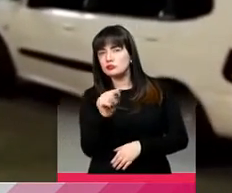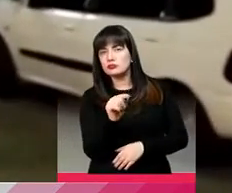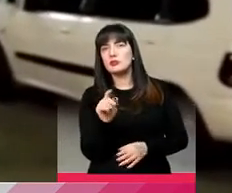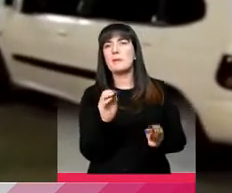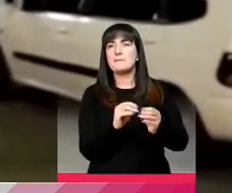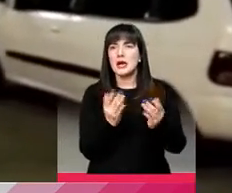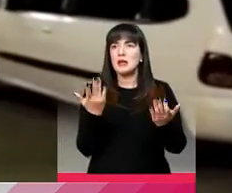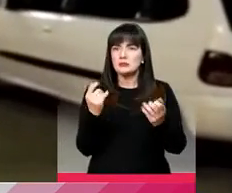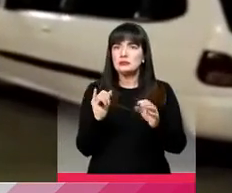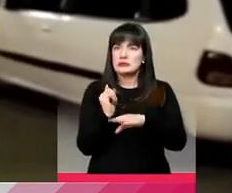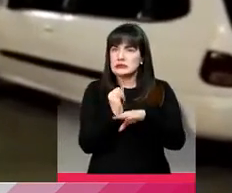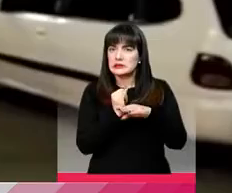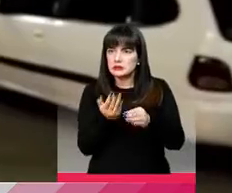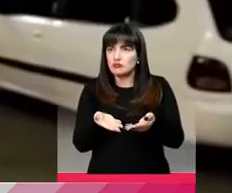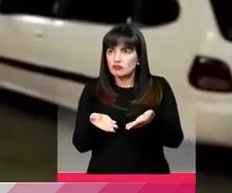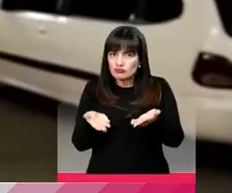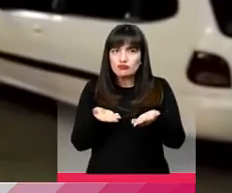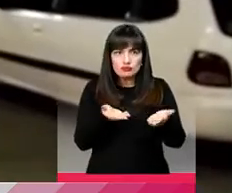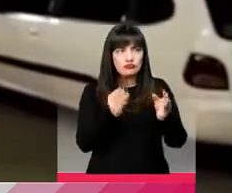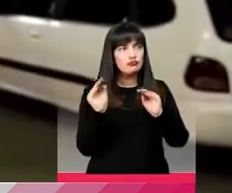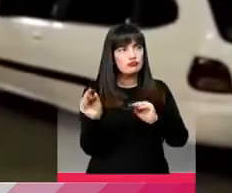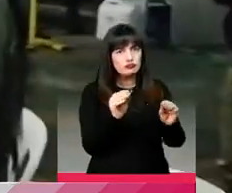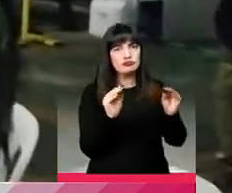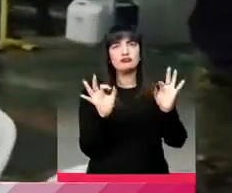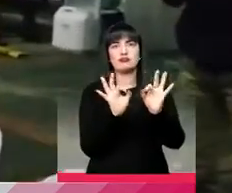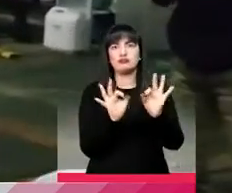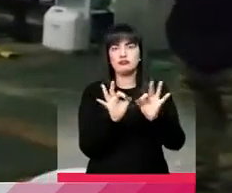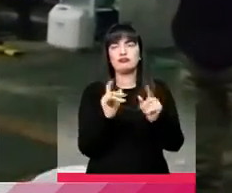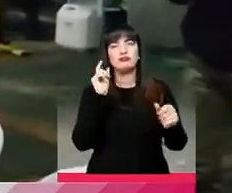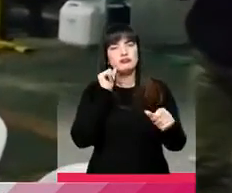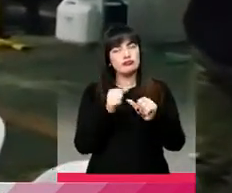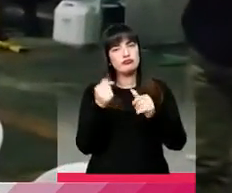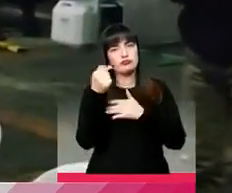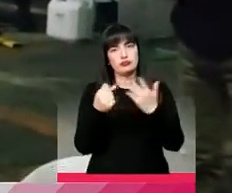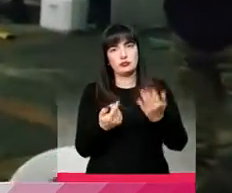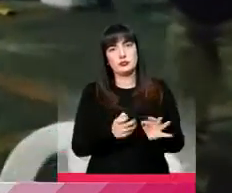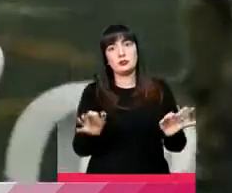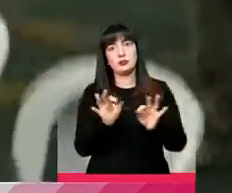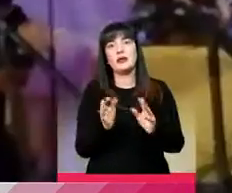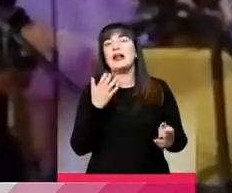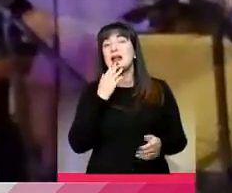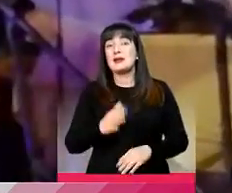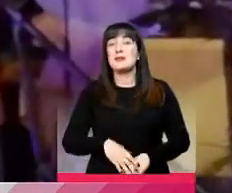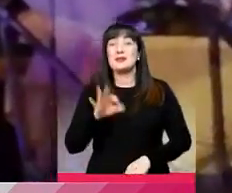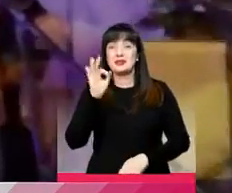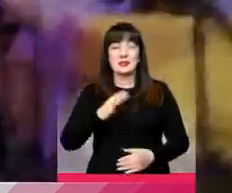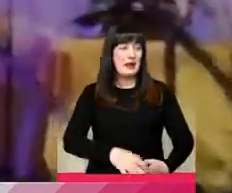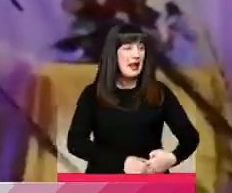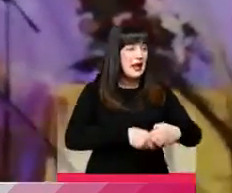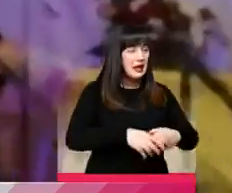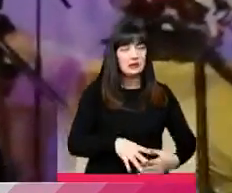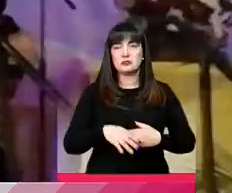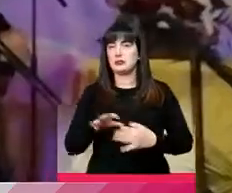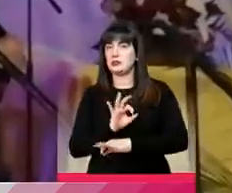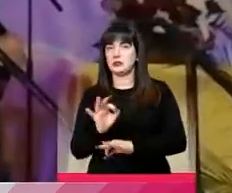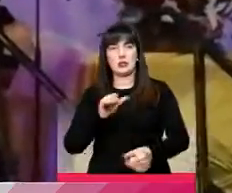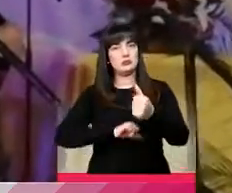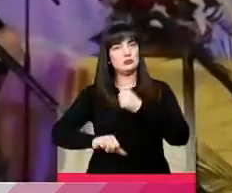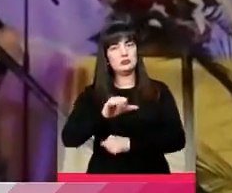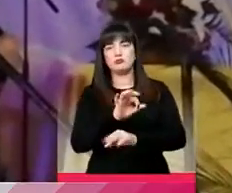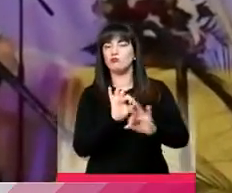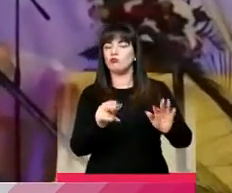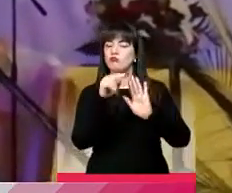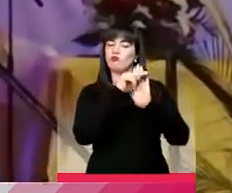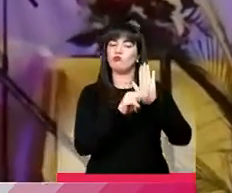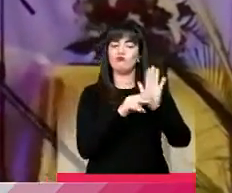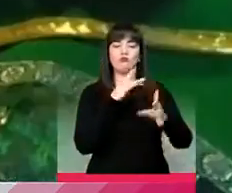hacer sus actividades y eucaristías o conmemoraciones. Acciones como el saludo de la paz cambiaron debido al cumplimiento de la